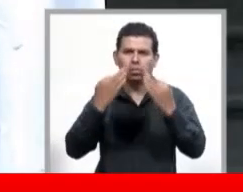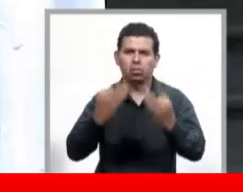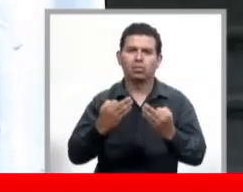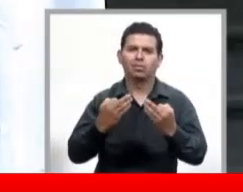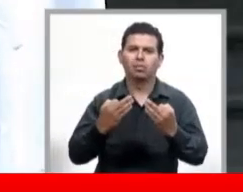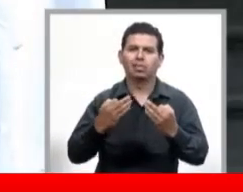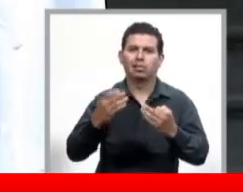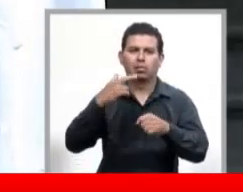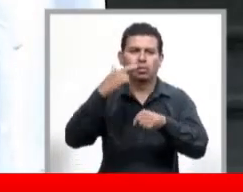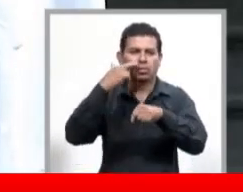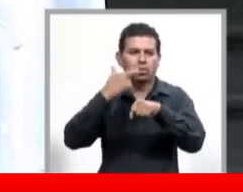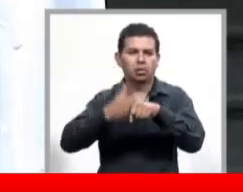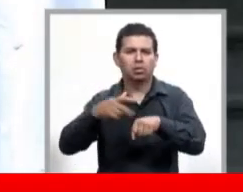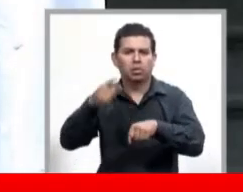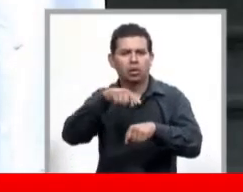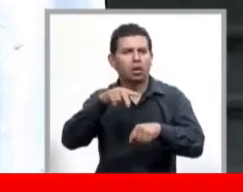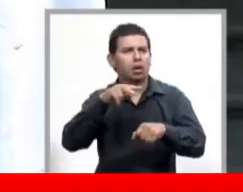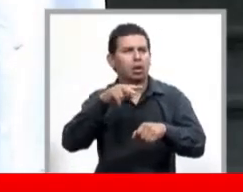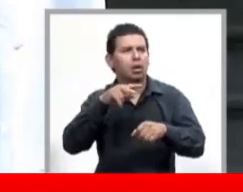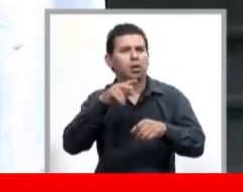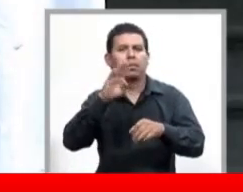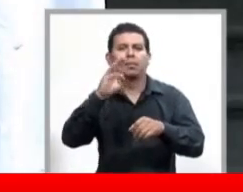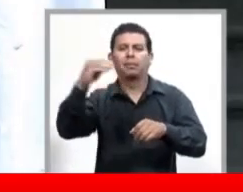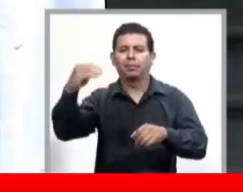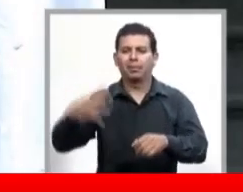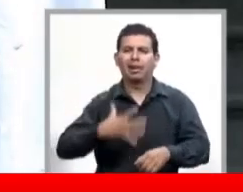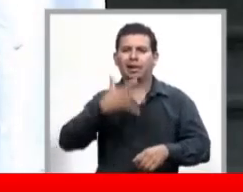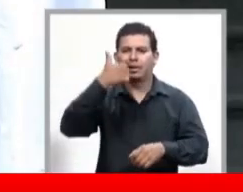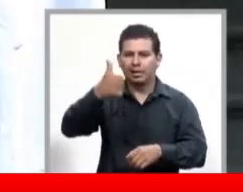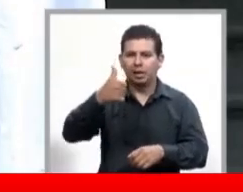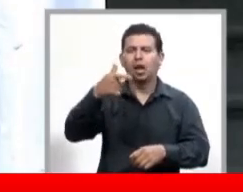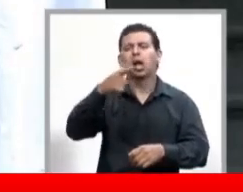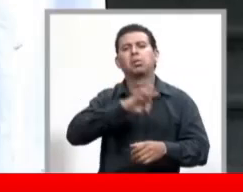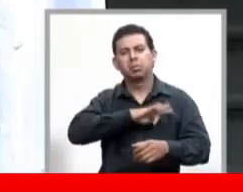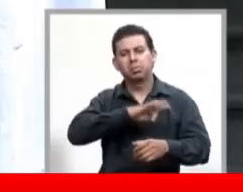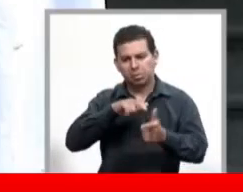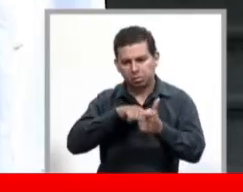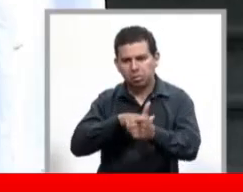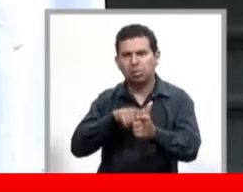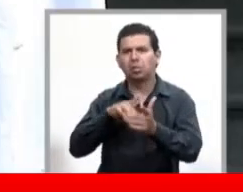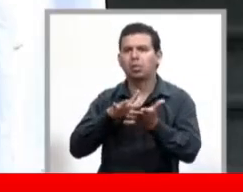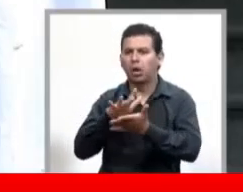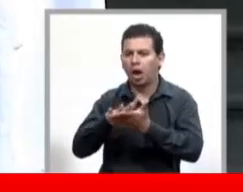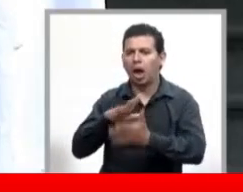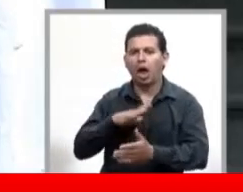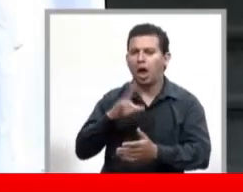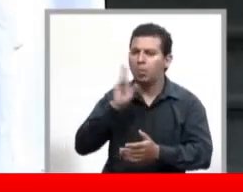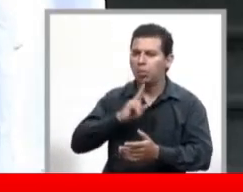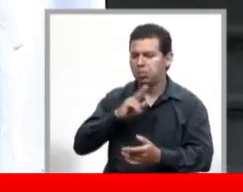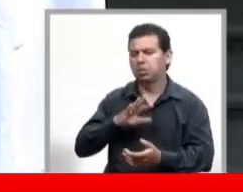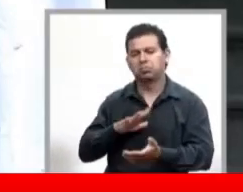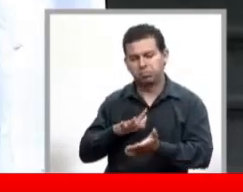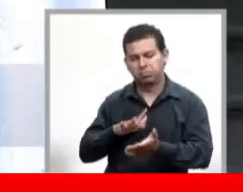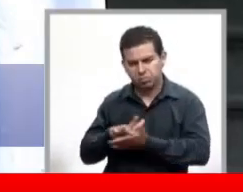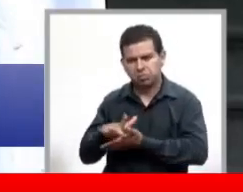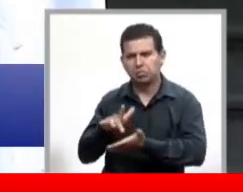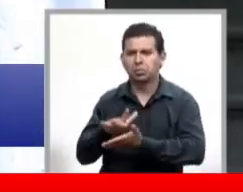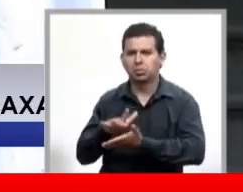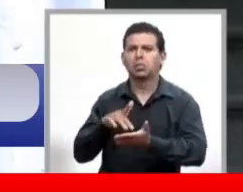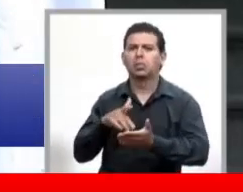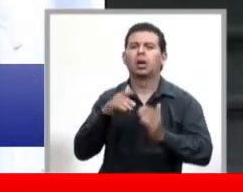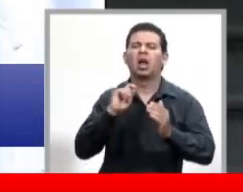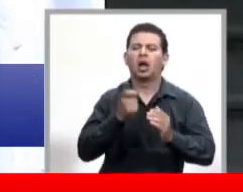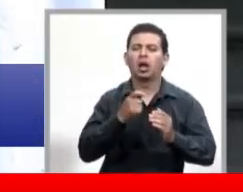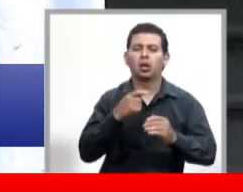a los responsables de bienestar para que puedan utilizar toda la infraestructura que ya tiene el Estado y que podamos ir casa